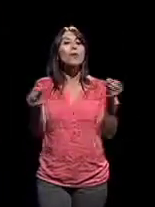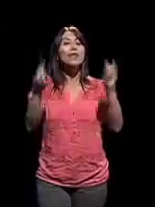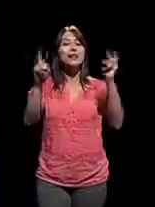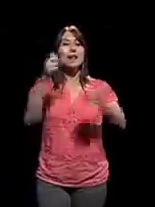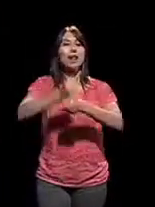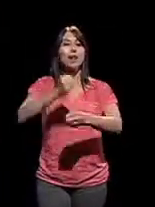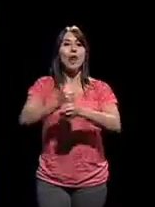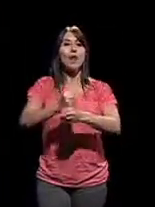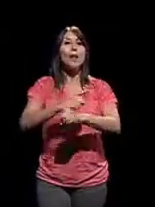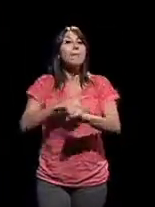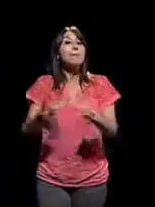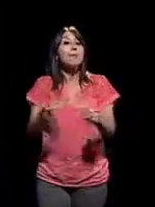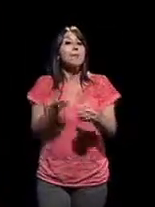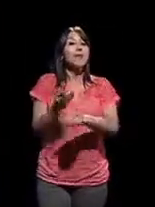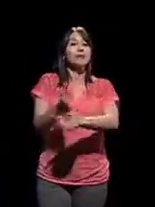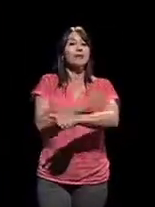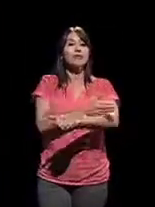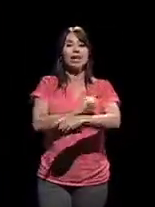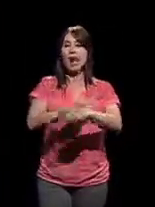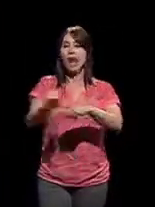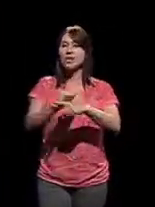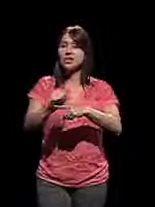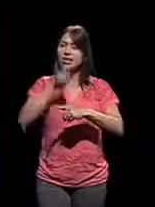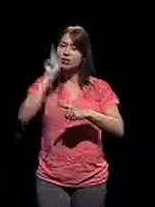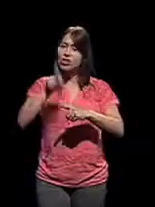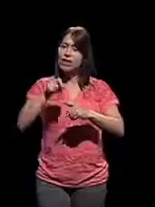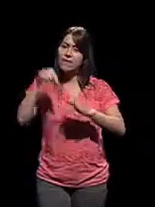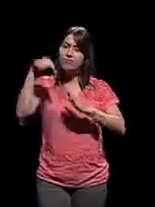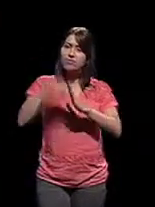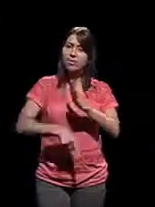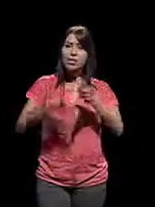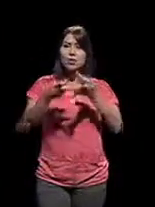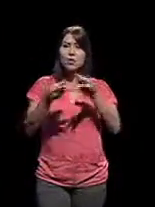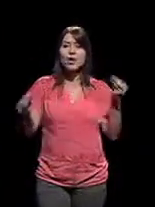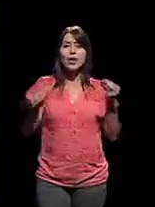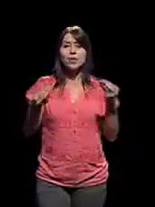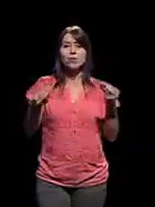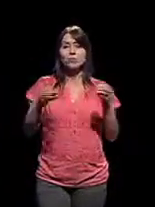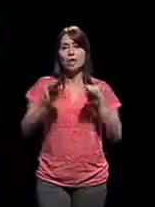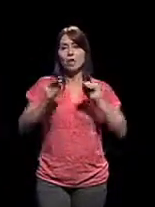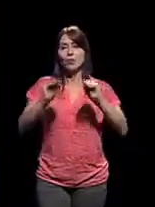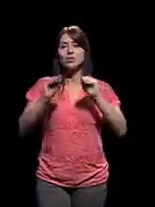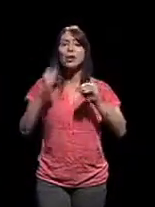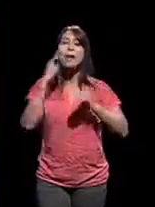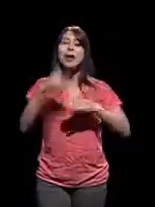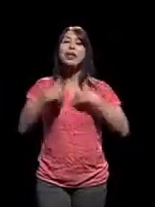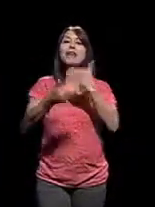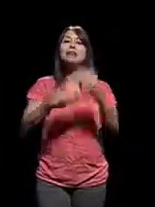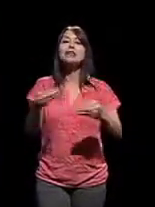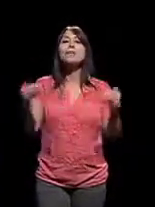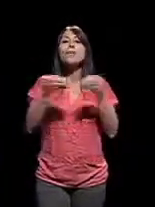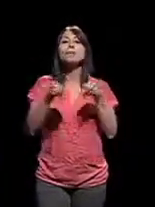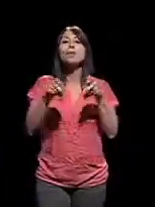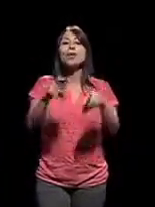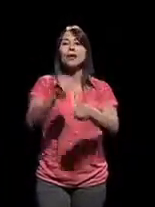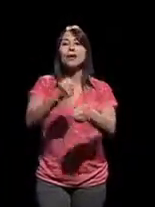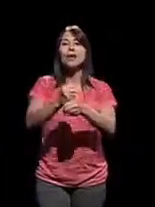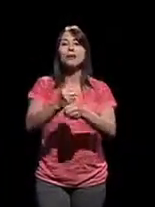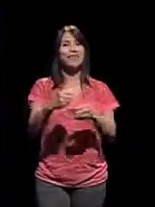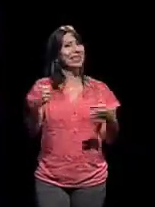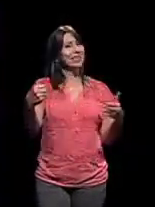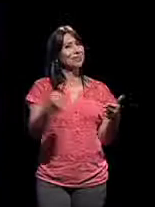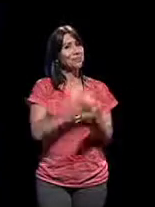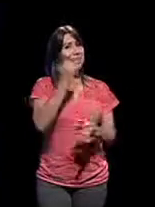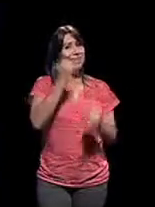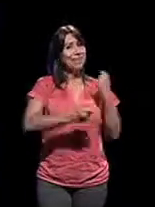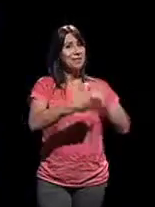el tema estrictamente laboral. Pero previo a eso, el tema de la capacitación hay que resolverlo fundamentalmente desde la educación para poder generar más condiciones de empleo.